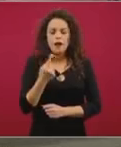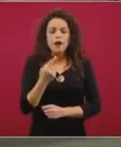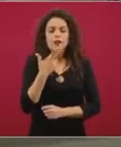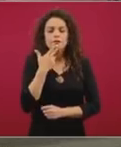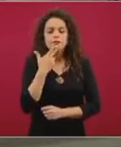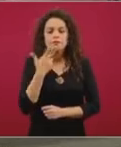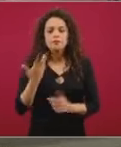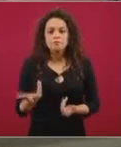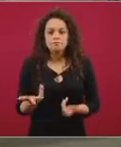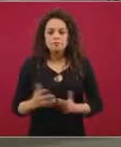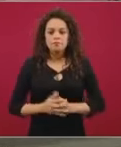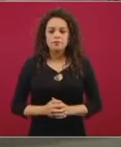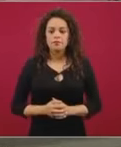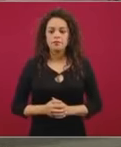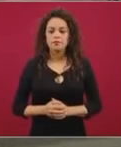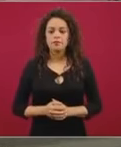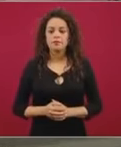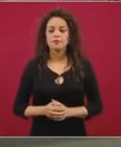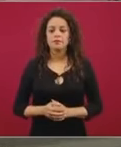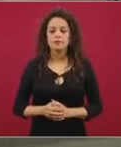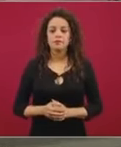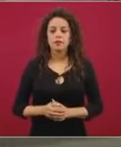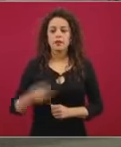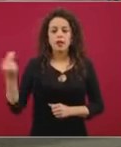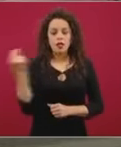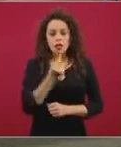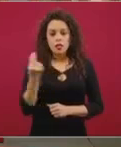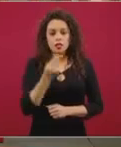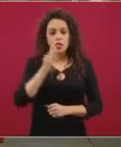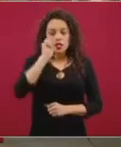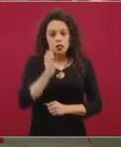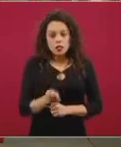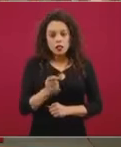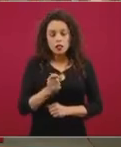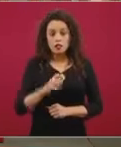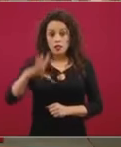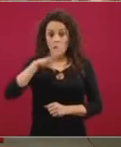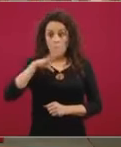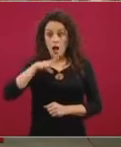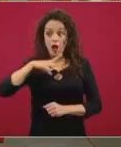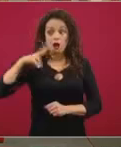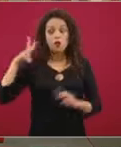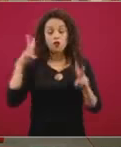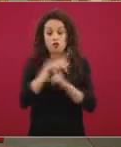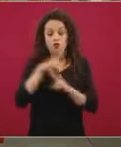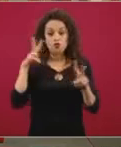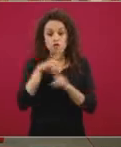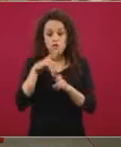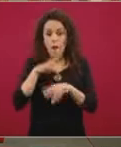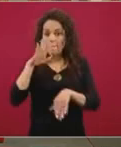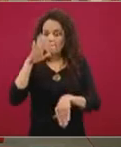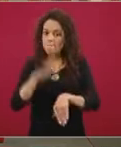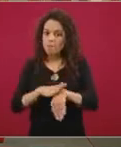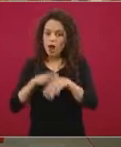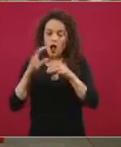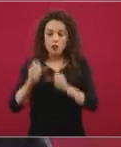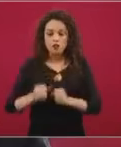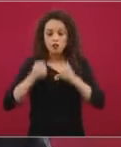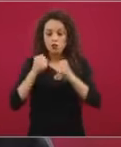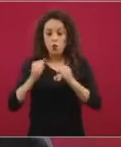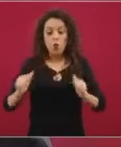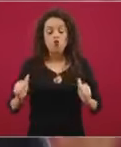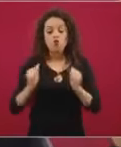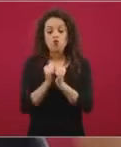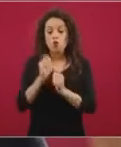es forzar la entrada de aire con mayor concentración de oxígeno, generalmente